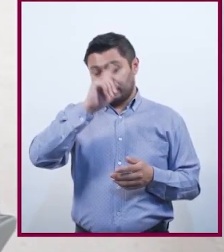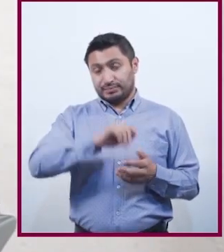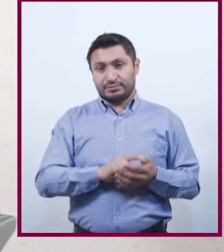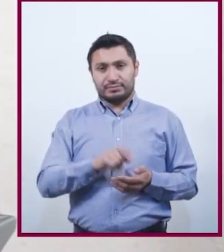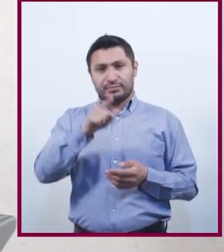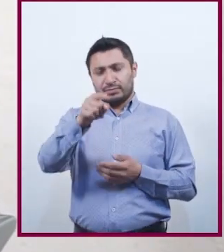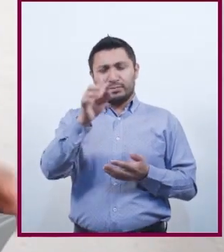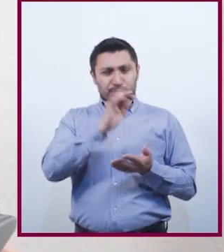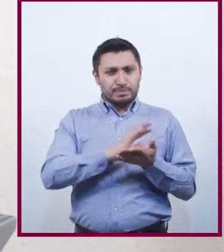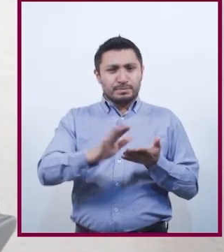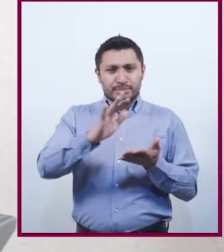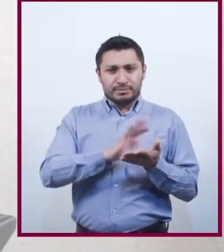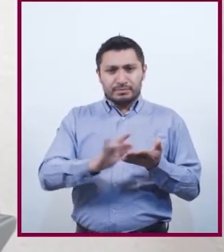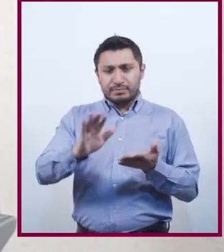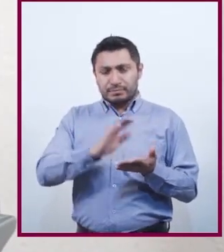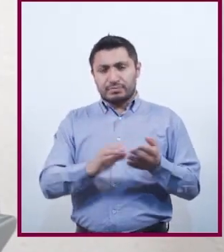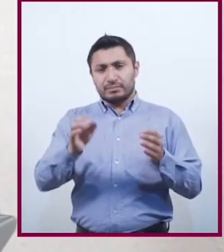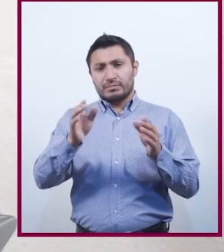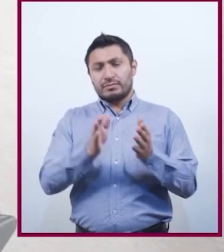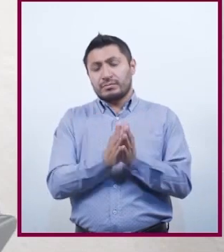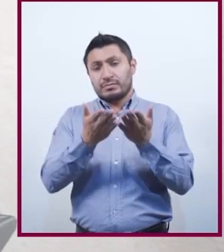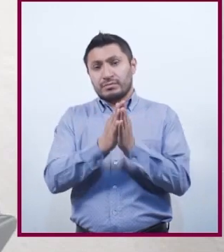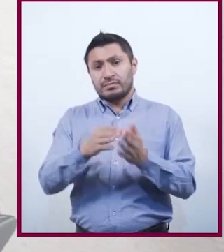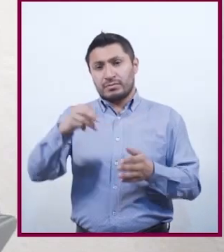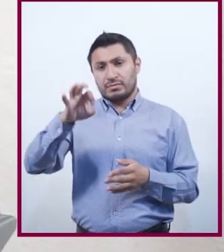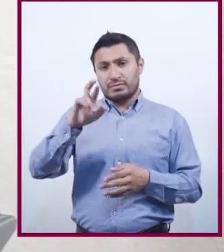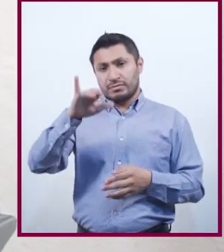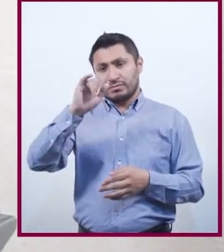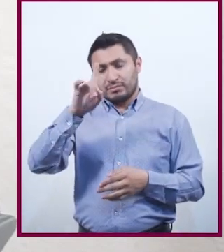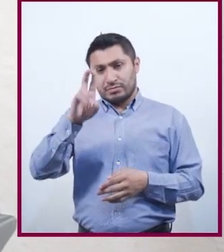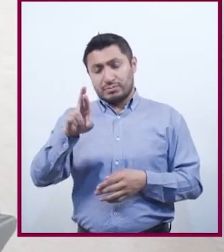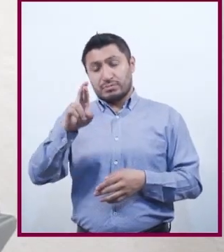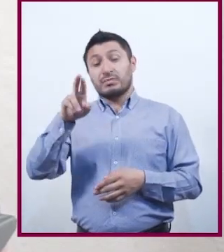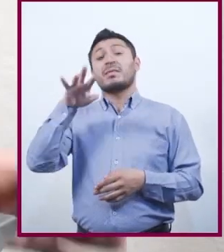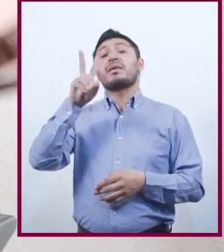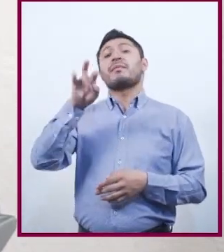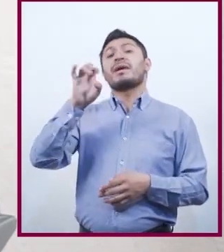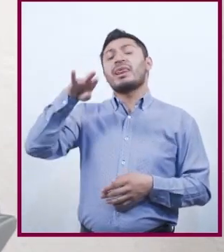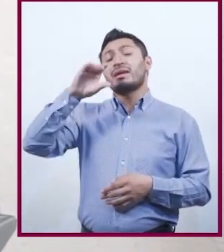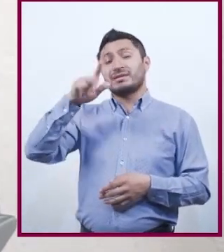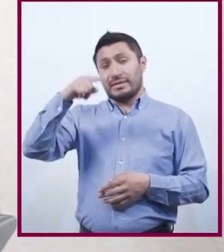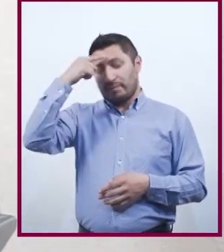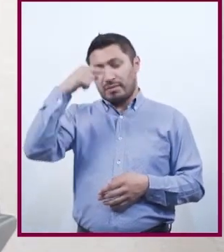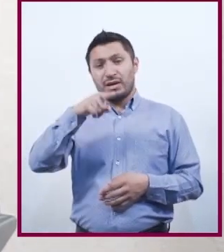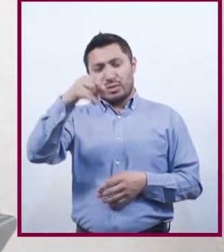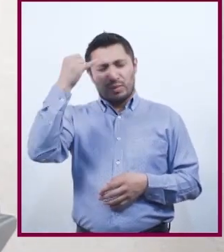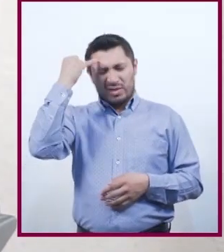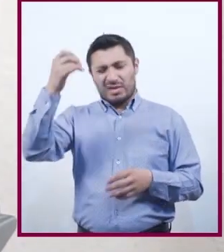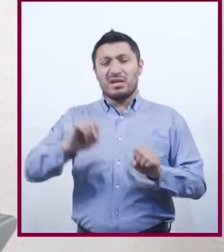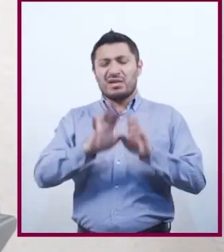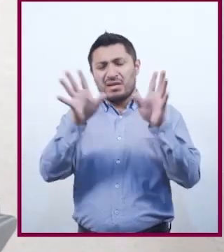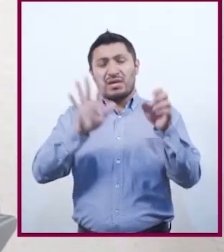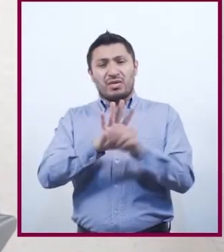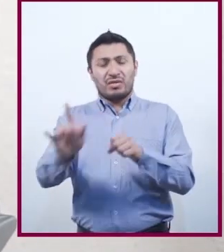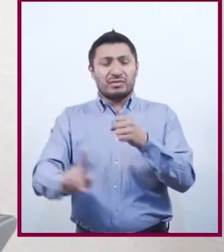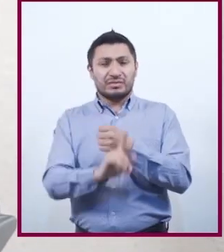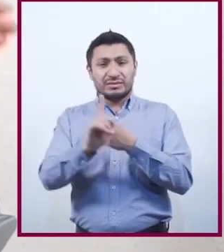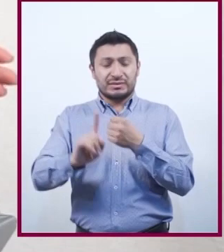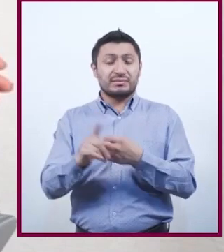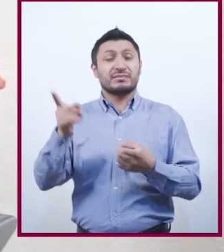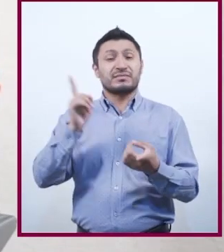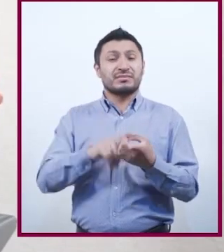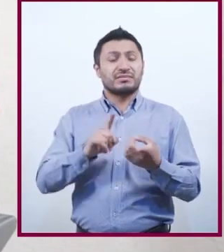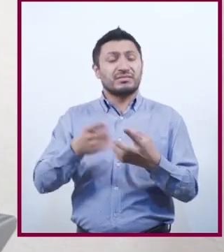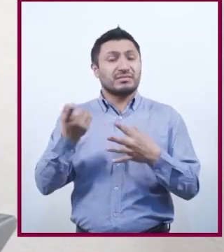Sugerencia: échale una leída a la obra del Mercader de Venecia de William Shakespeare, para que te hagas una idea más clara de la problemática